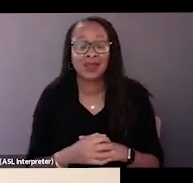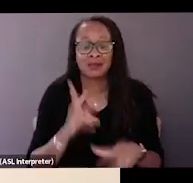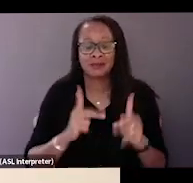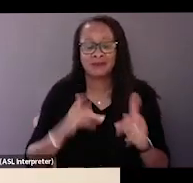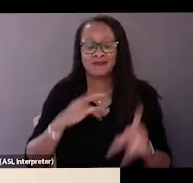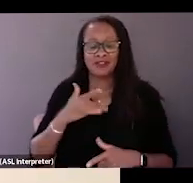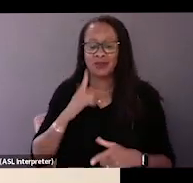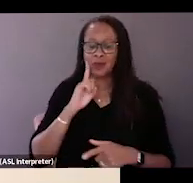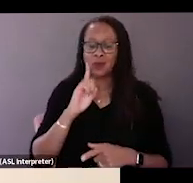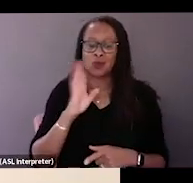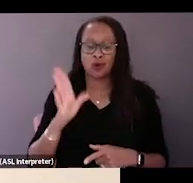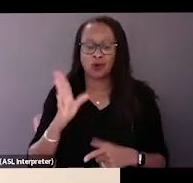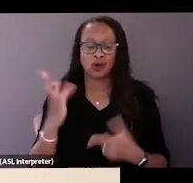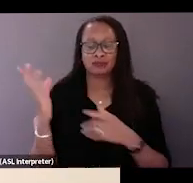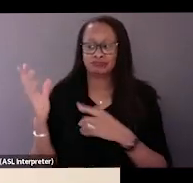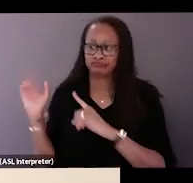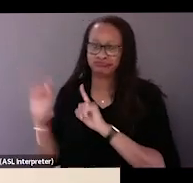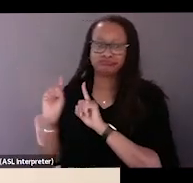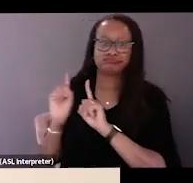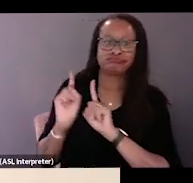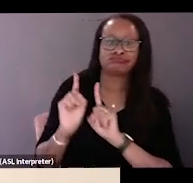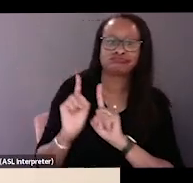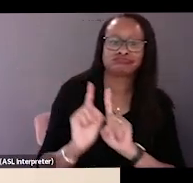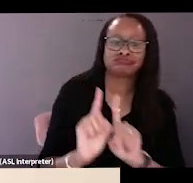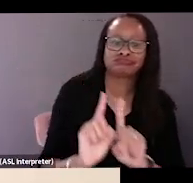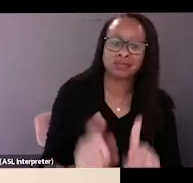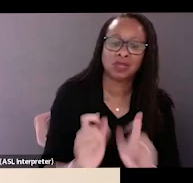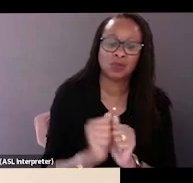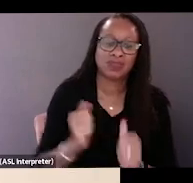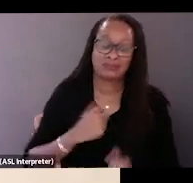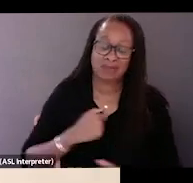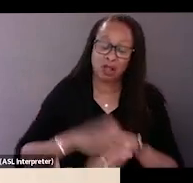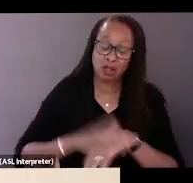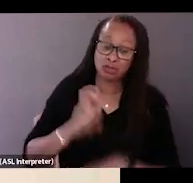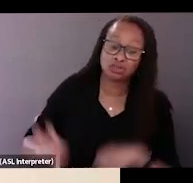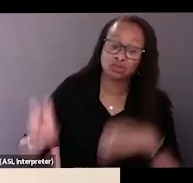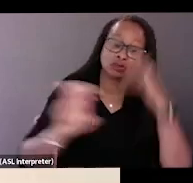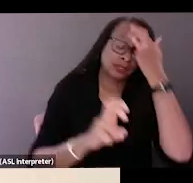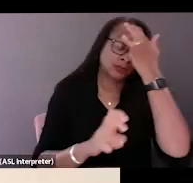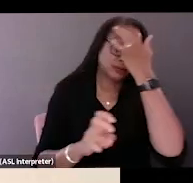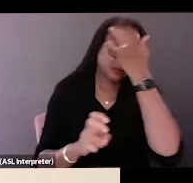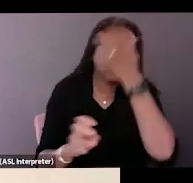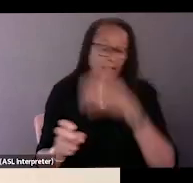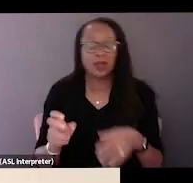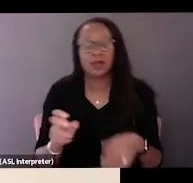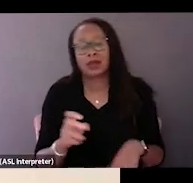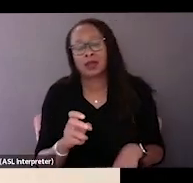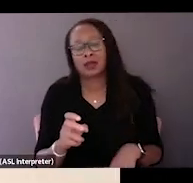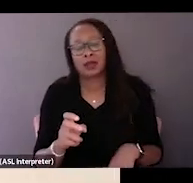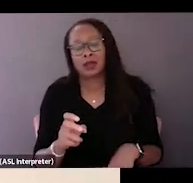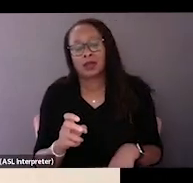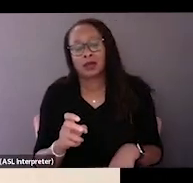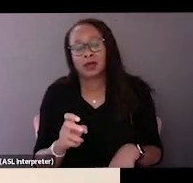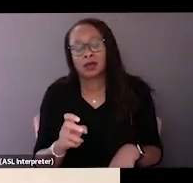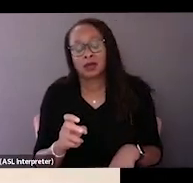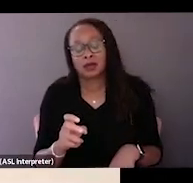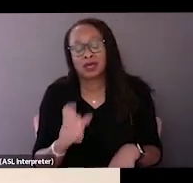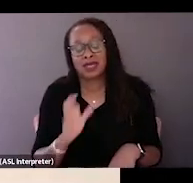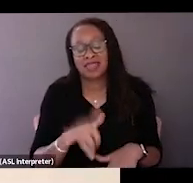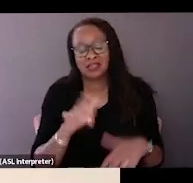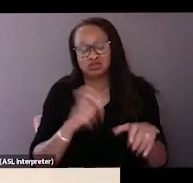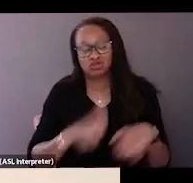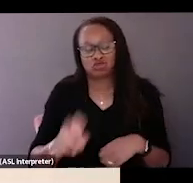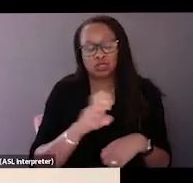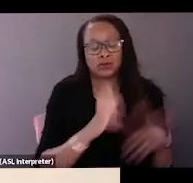en un viaje, donde todo pareciera secuencial. Eh, y ahí fue que hicimos